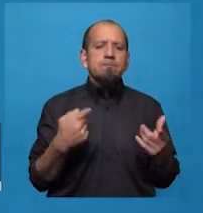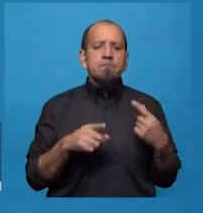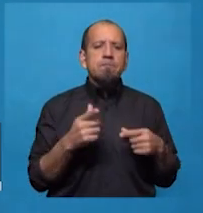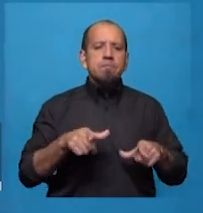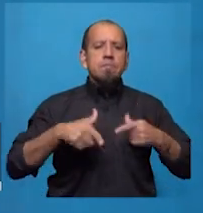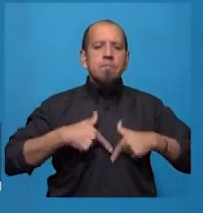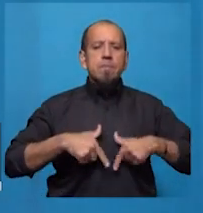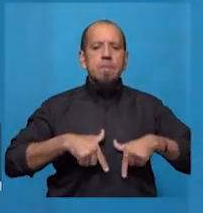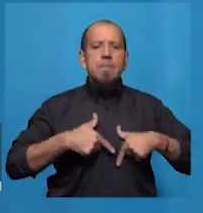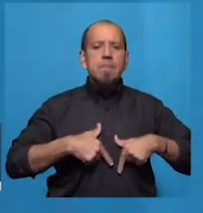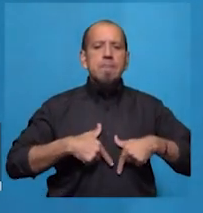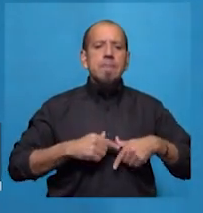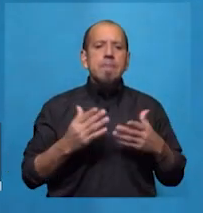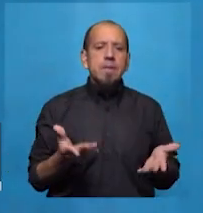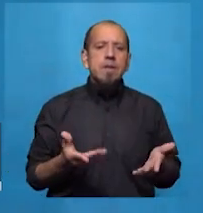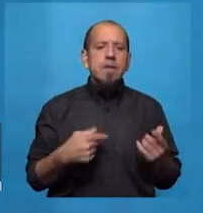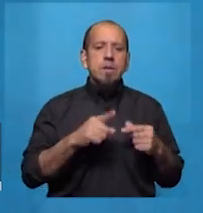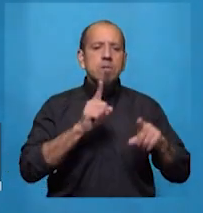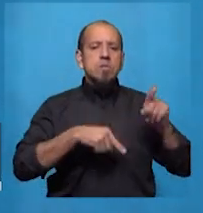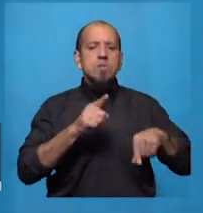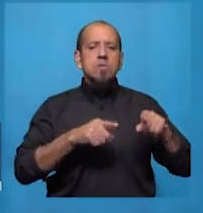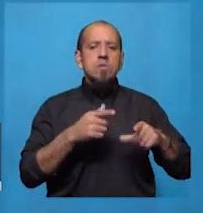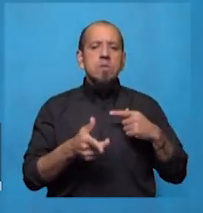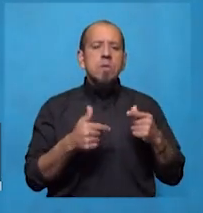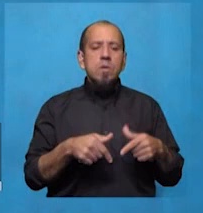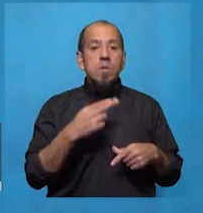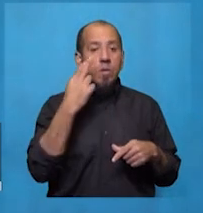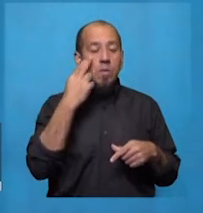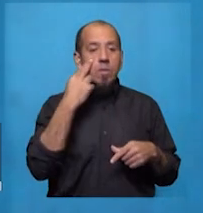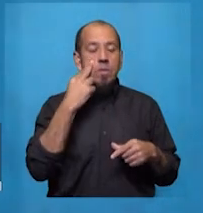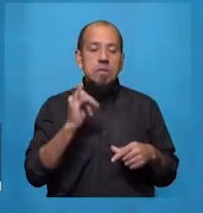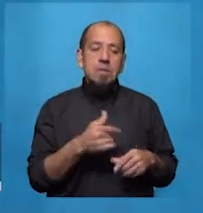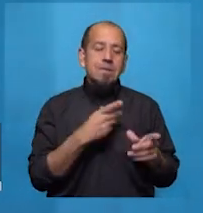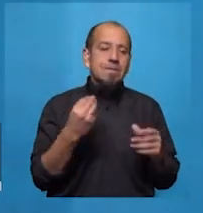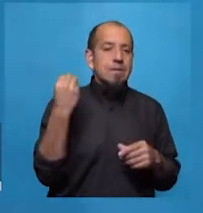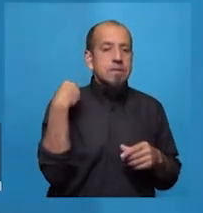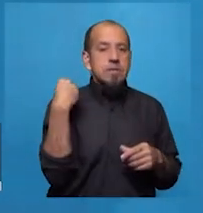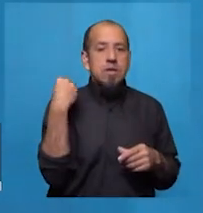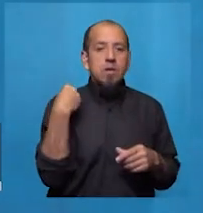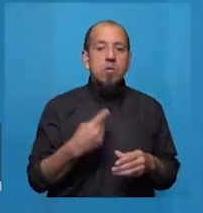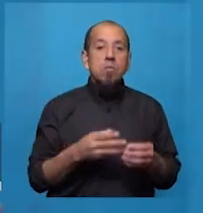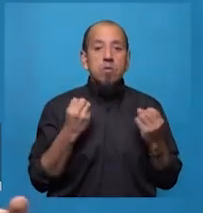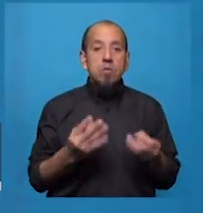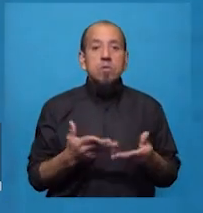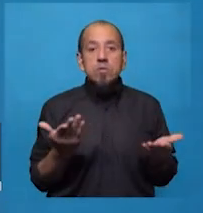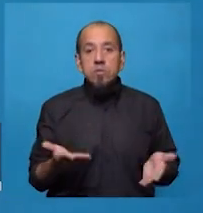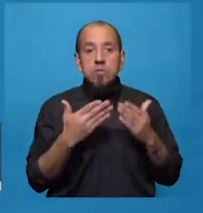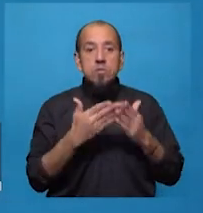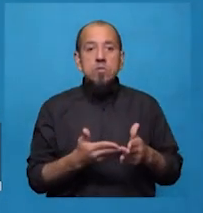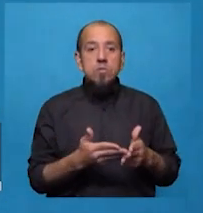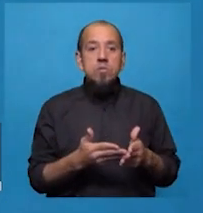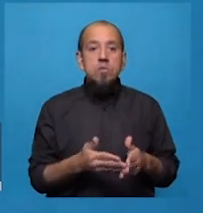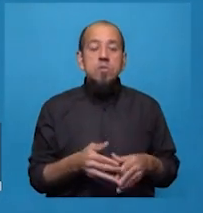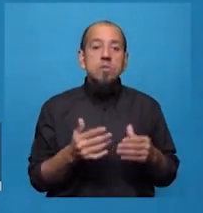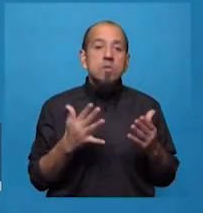que el ministro está desgastado en su gestión que está superado por este problema por esta problemática y por eso también le queremos preguntar si tiene fuerza para